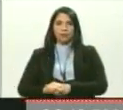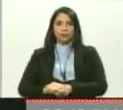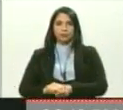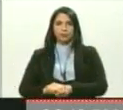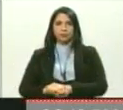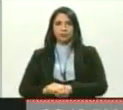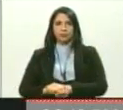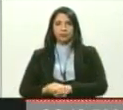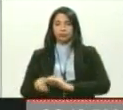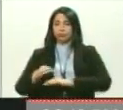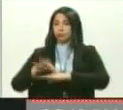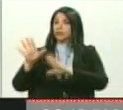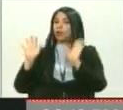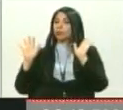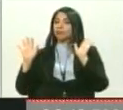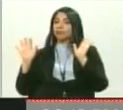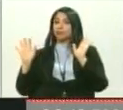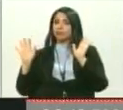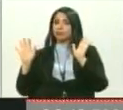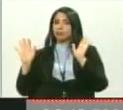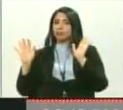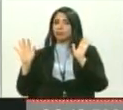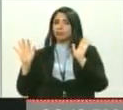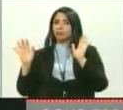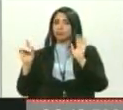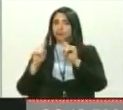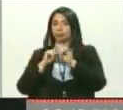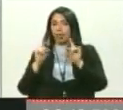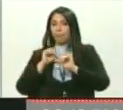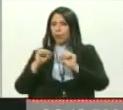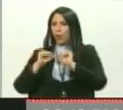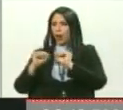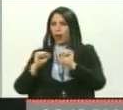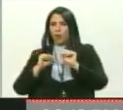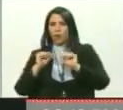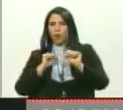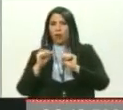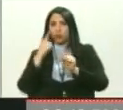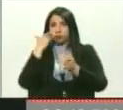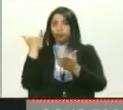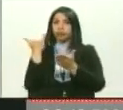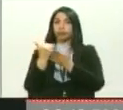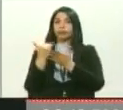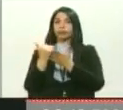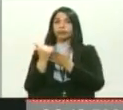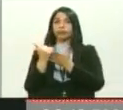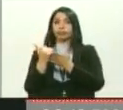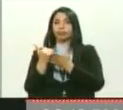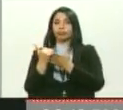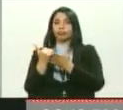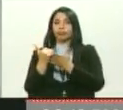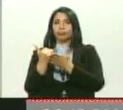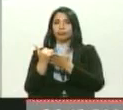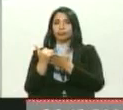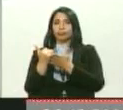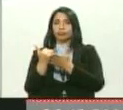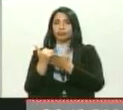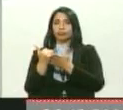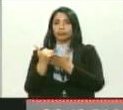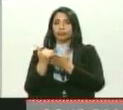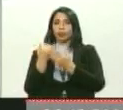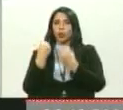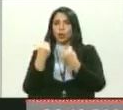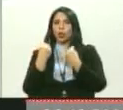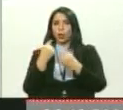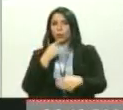Ahí te lo dejo en la uña, pues, para que la mueva, para que vea, ¿no? Lo que dice Pompeo,